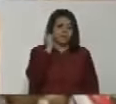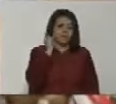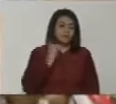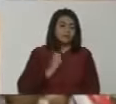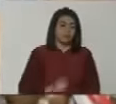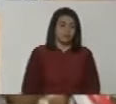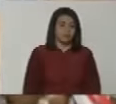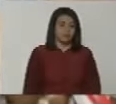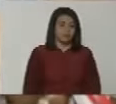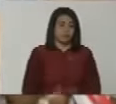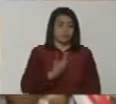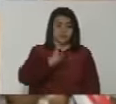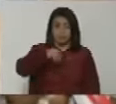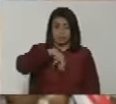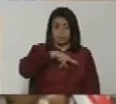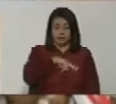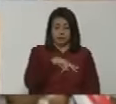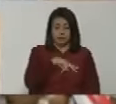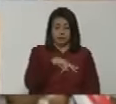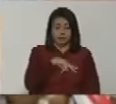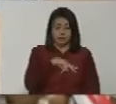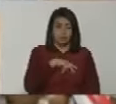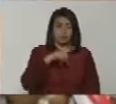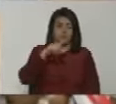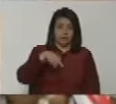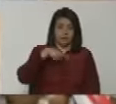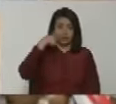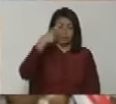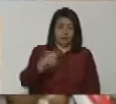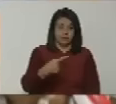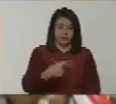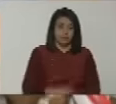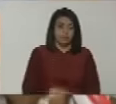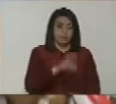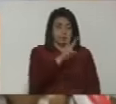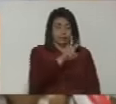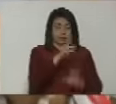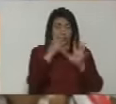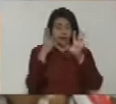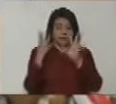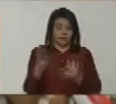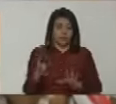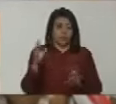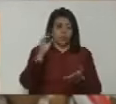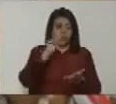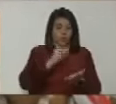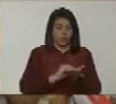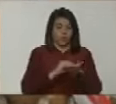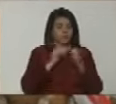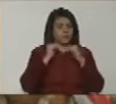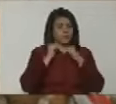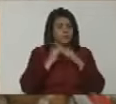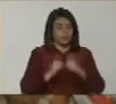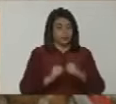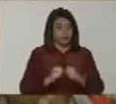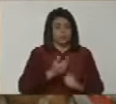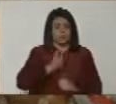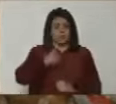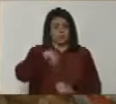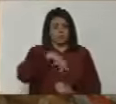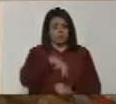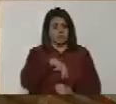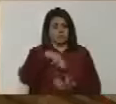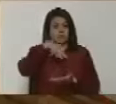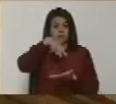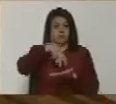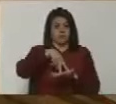mayores. Nosotros, el día de mañana, 29, reafirmamos que estamos de